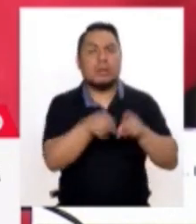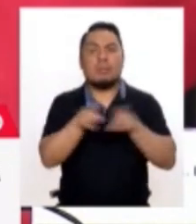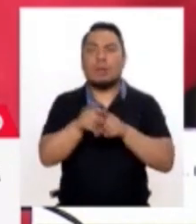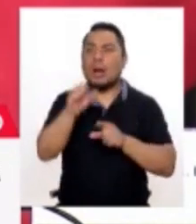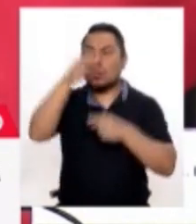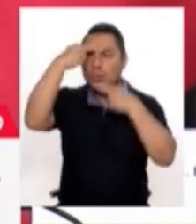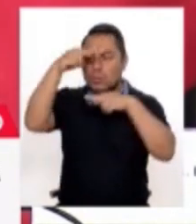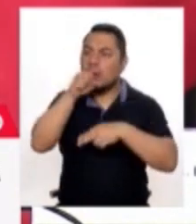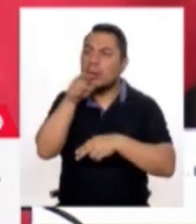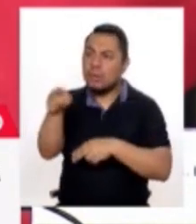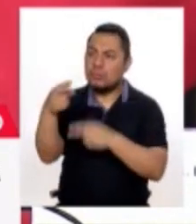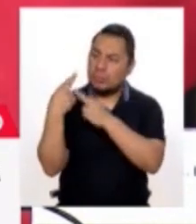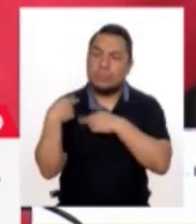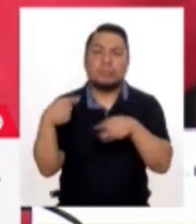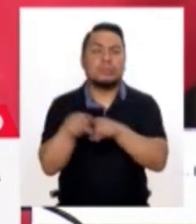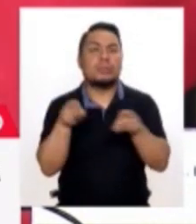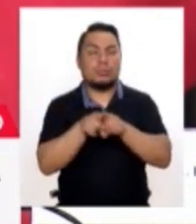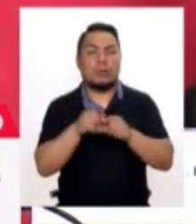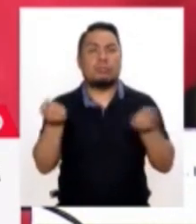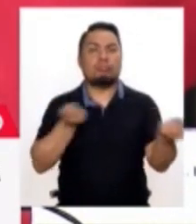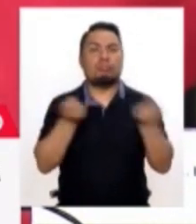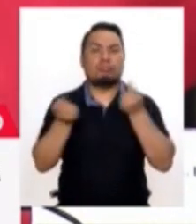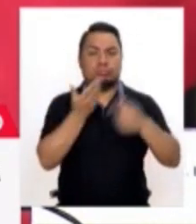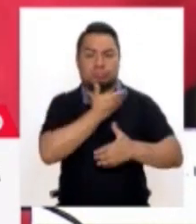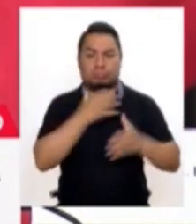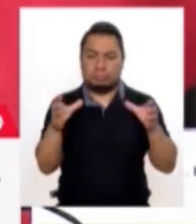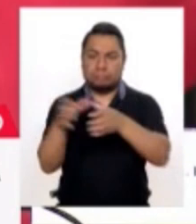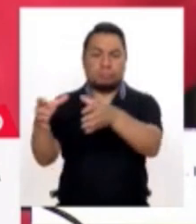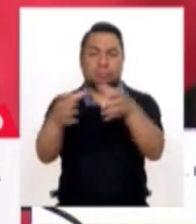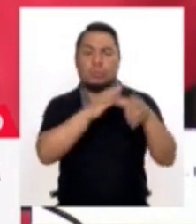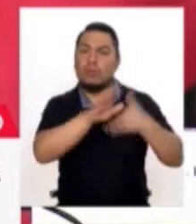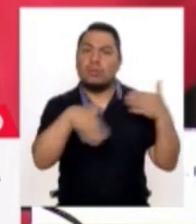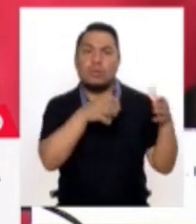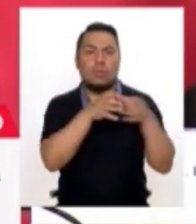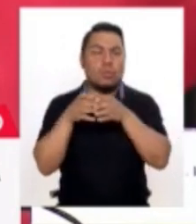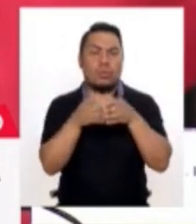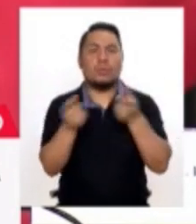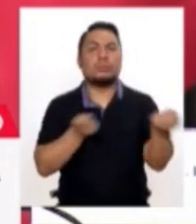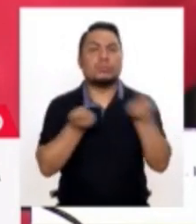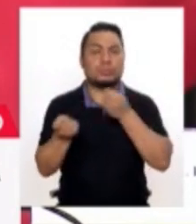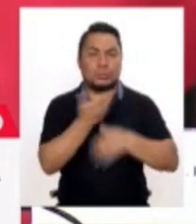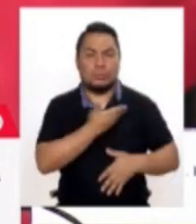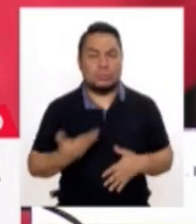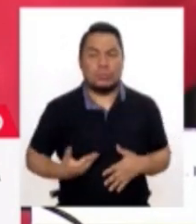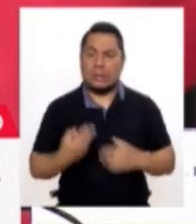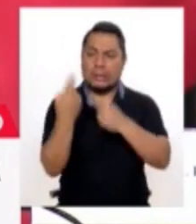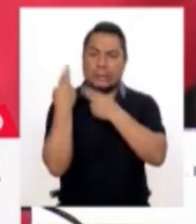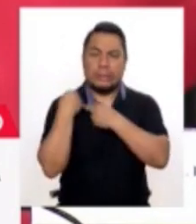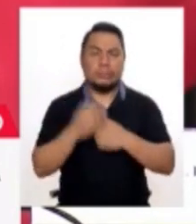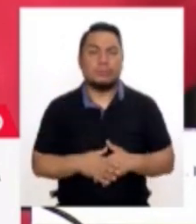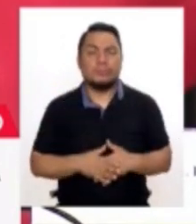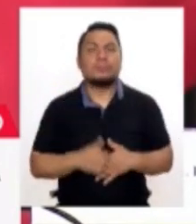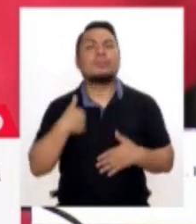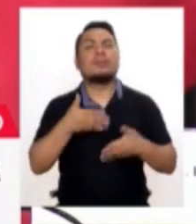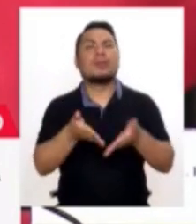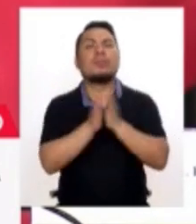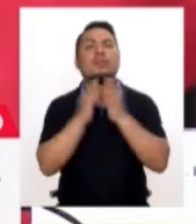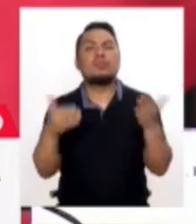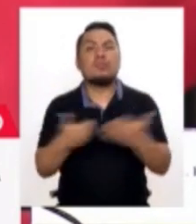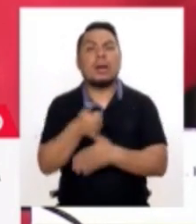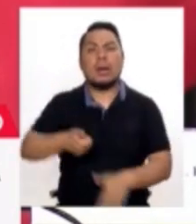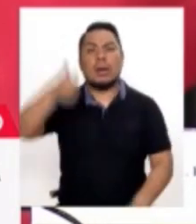de comunicación, de los poderes del Estado y del conjunto de la administración pública. Pido a las